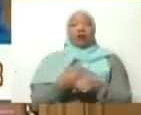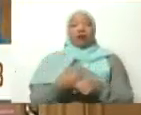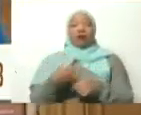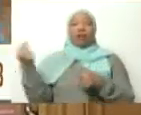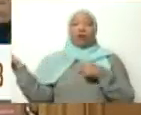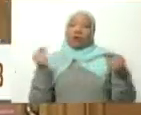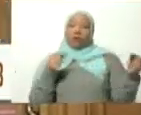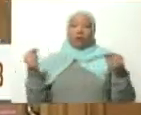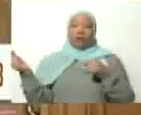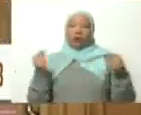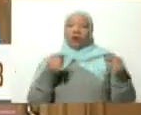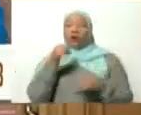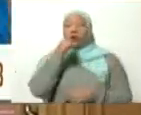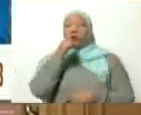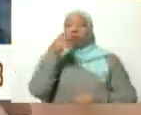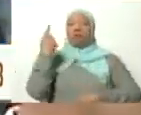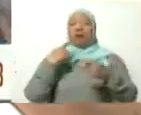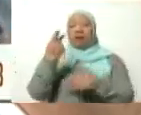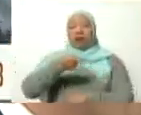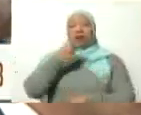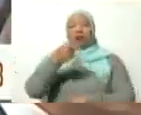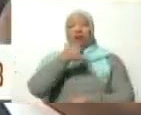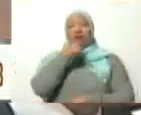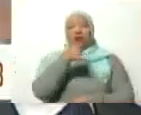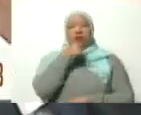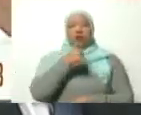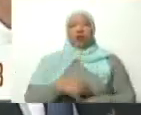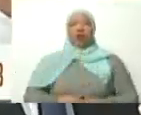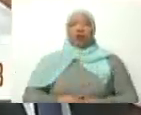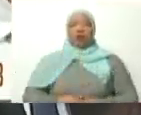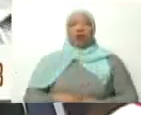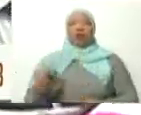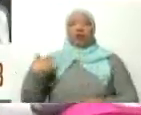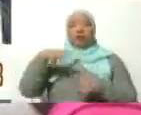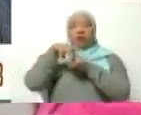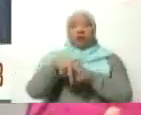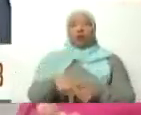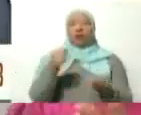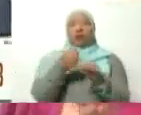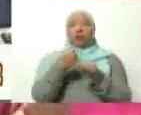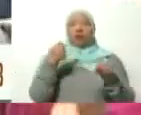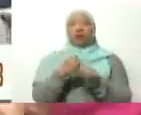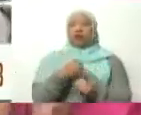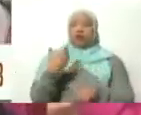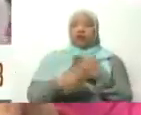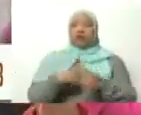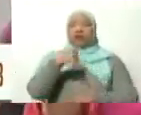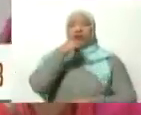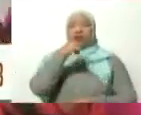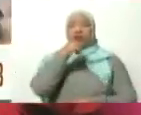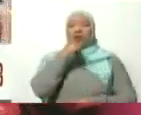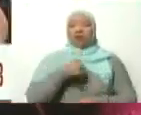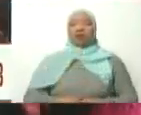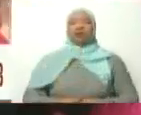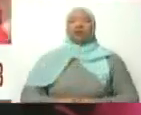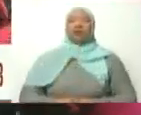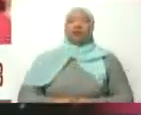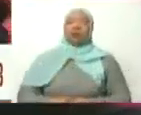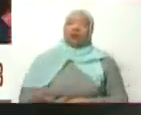debate político, mediante el diálogo político de altura, para derrotar a quienes